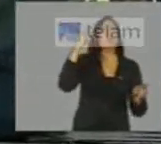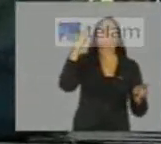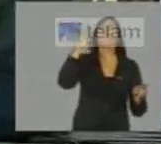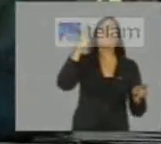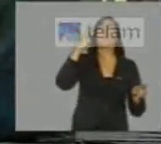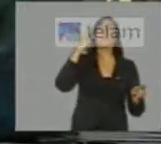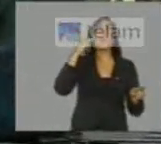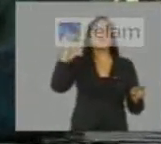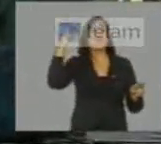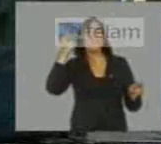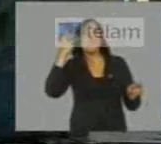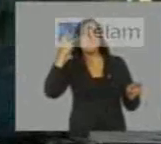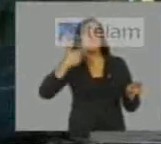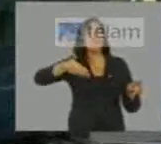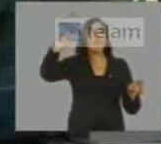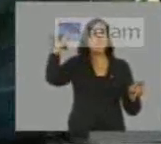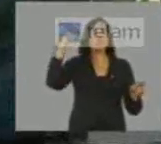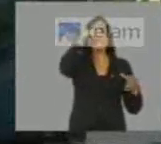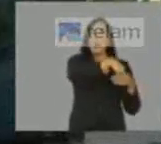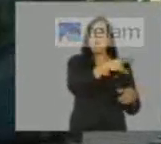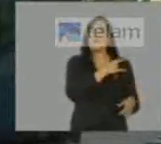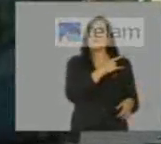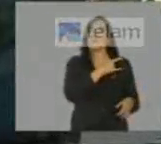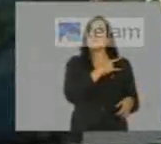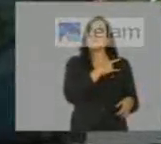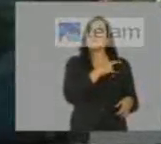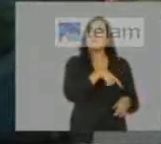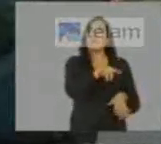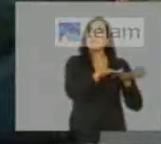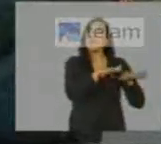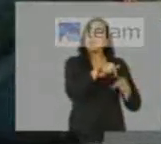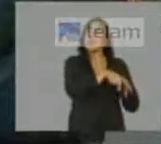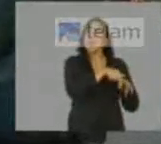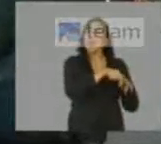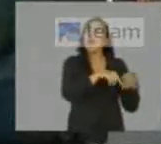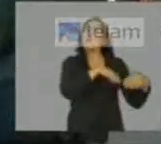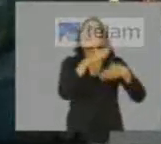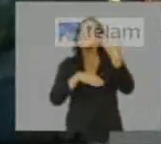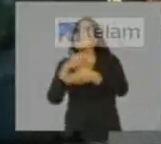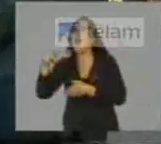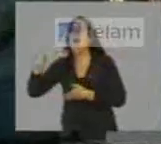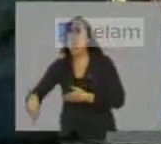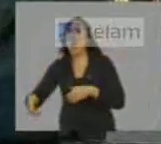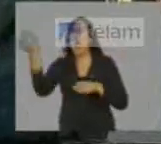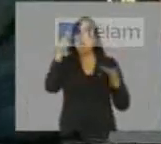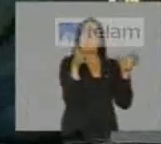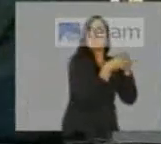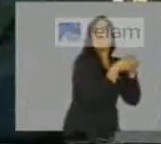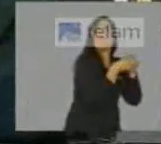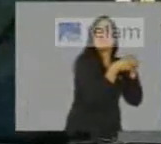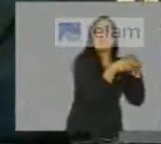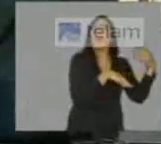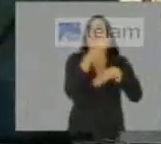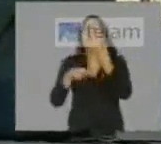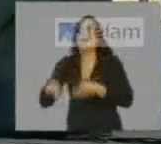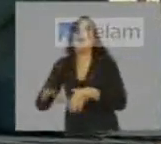en 1918 en las universidades argentinas que hoy son ejemplo de democracia. Y miren